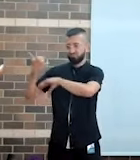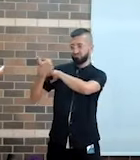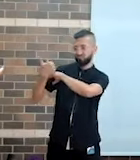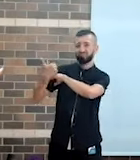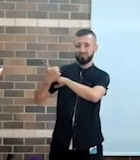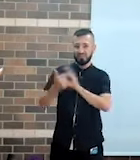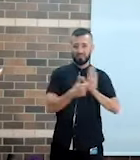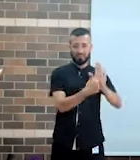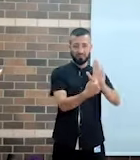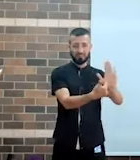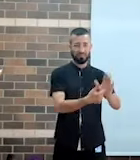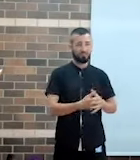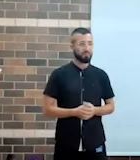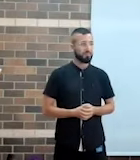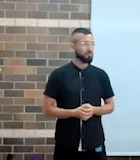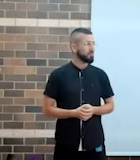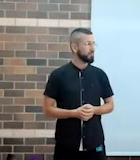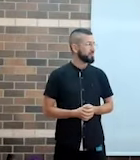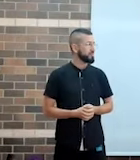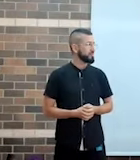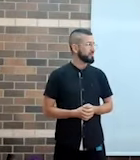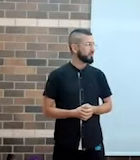nuevamente, quiero